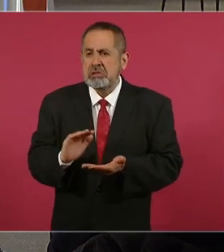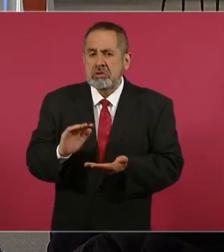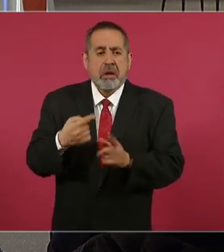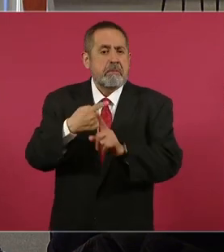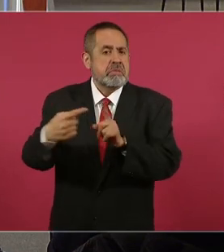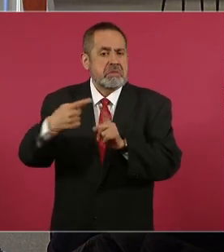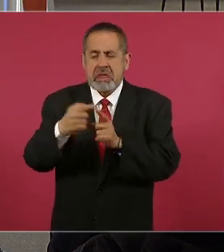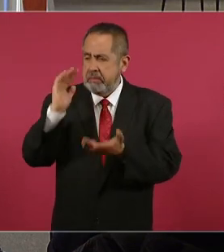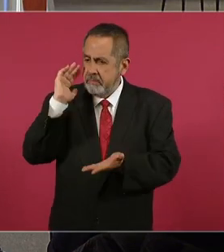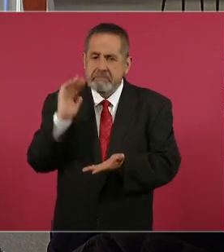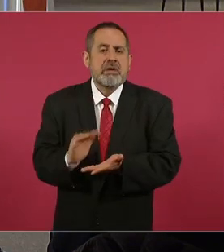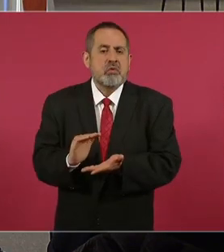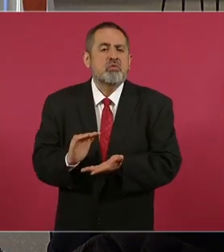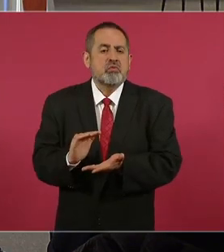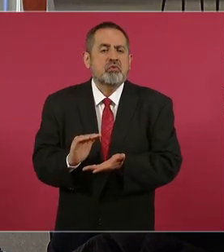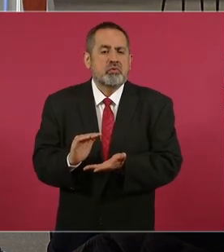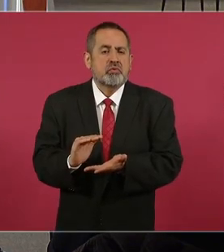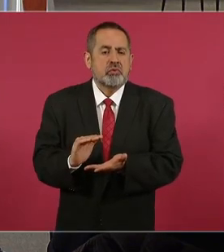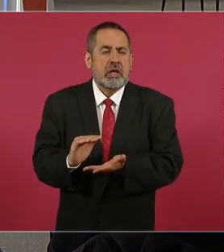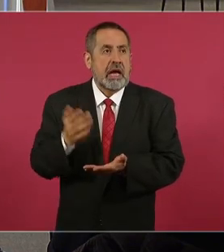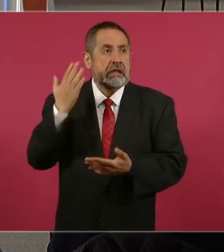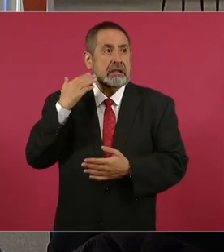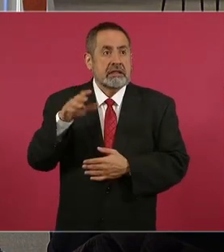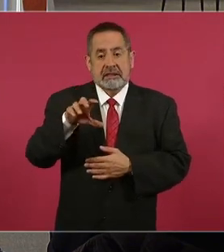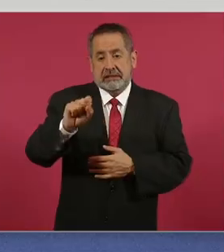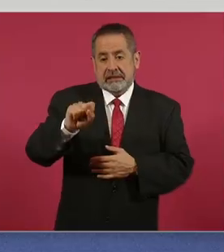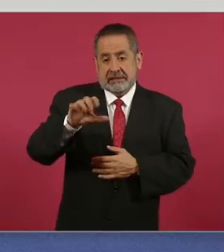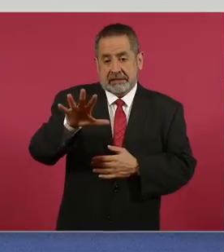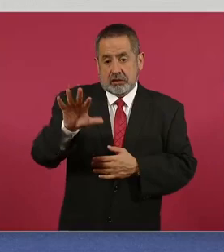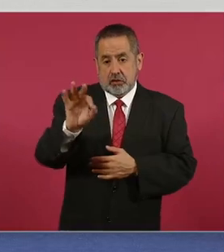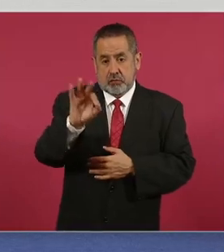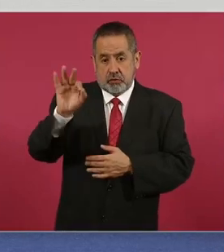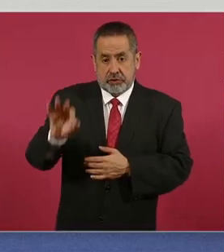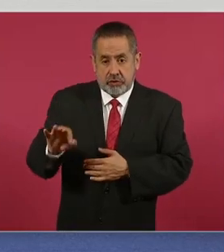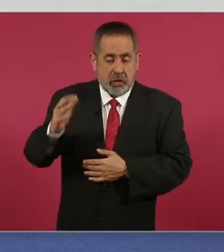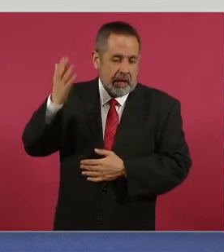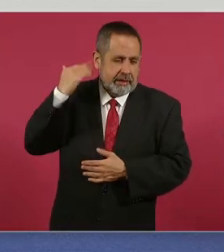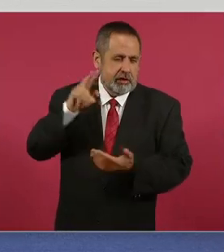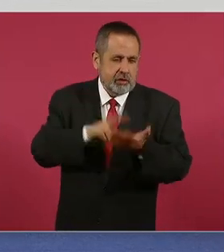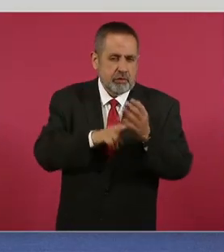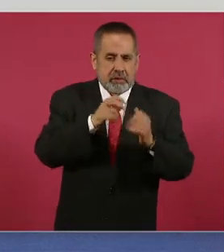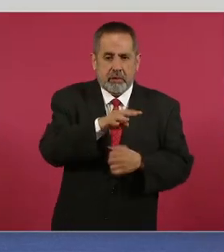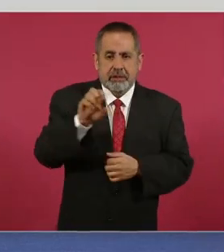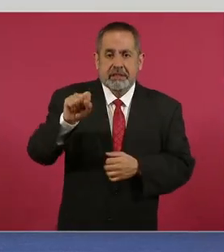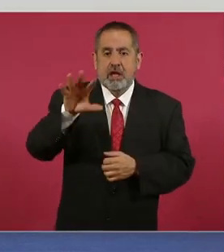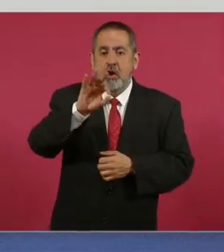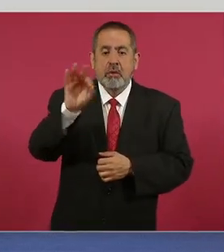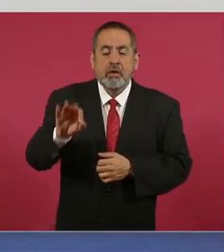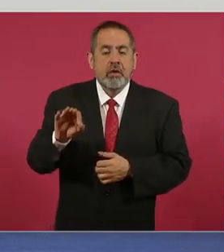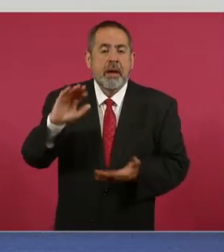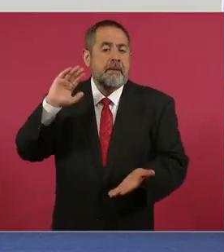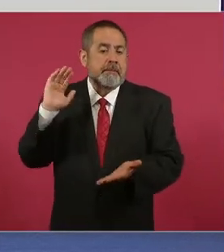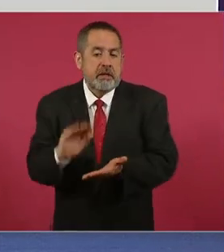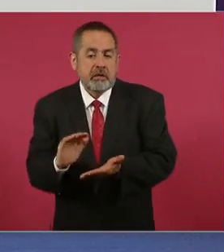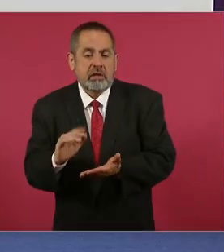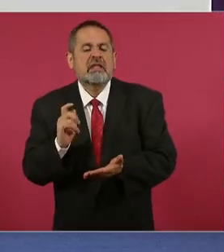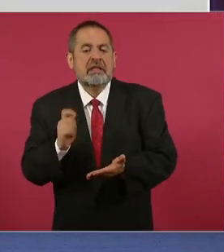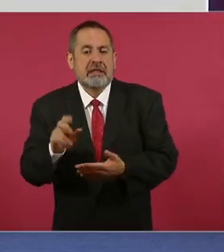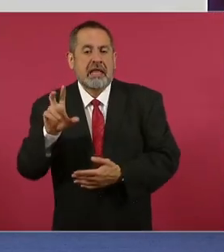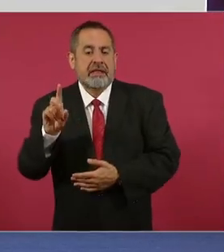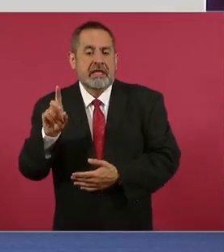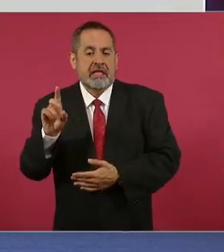mitad, pasando del 65% que estaba en 2019 al